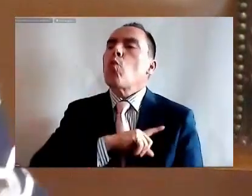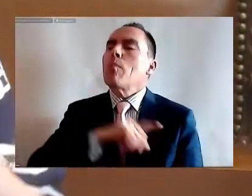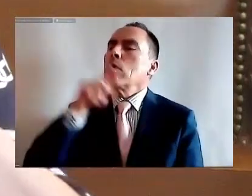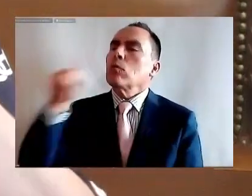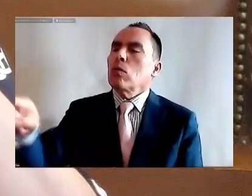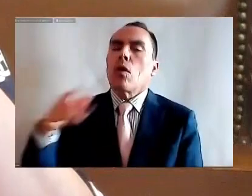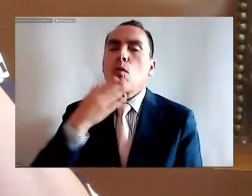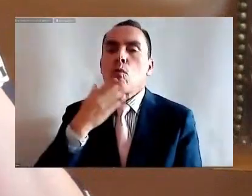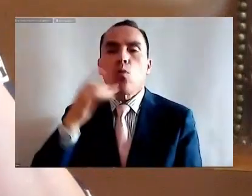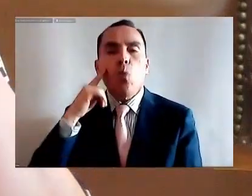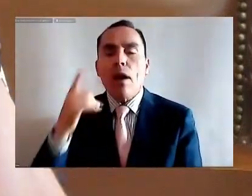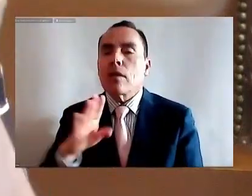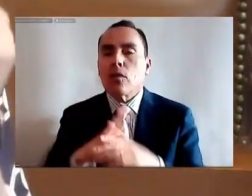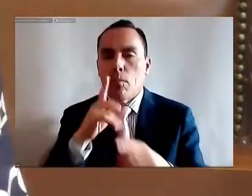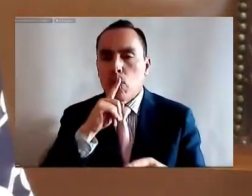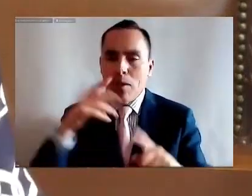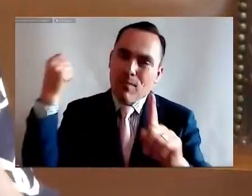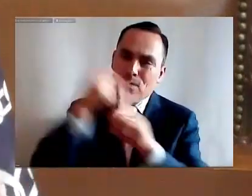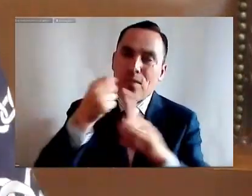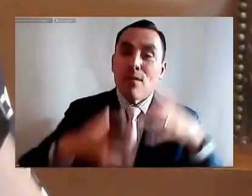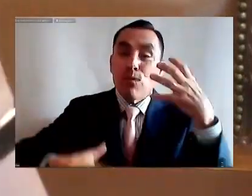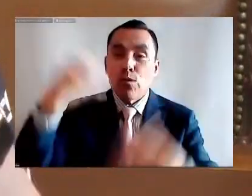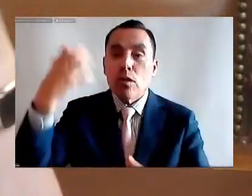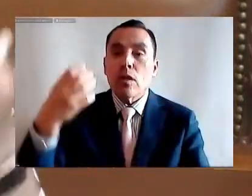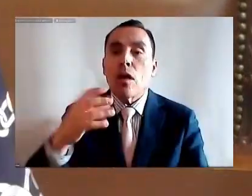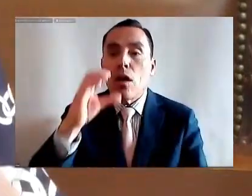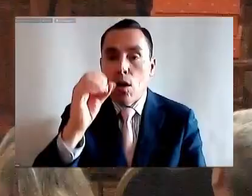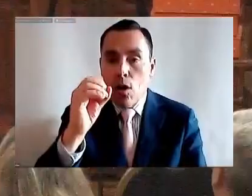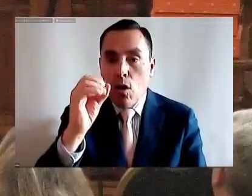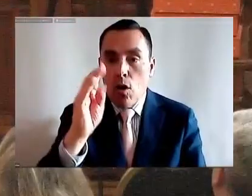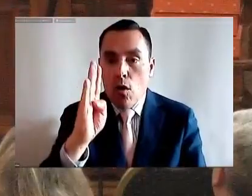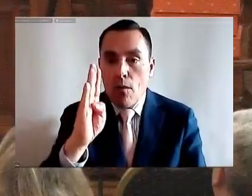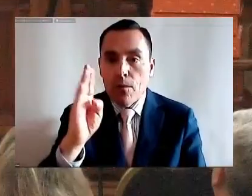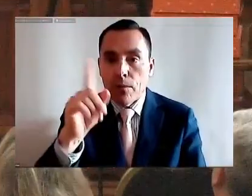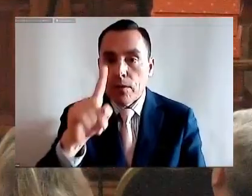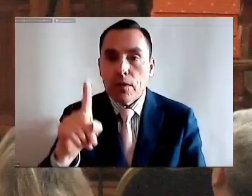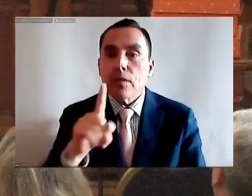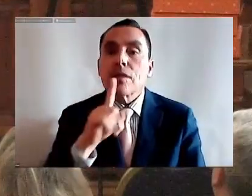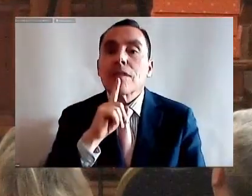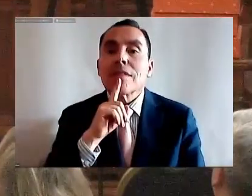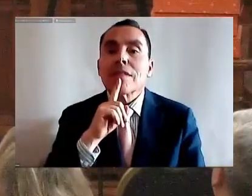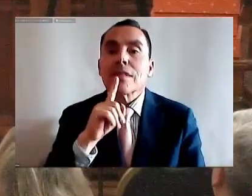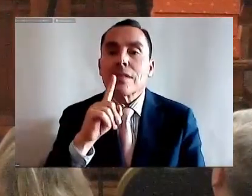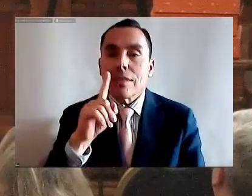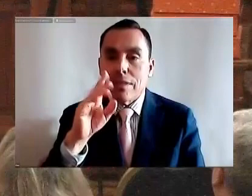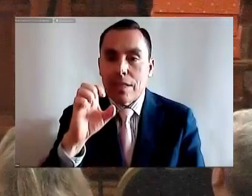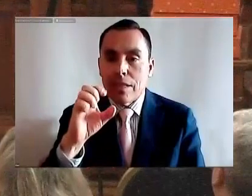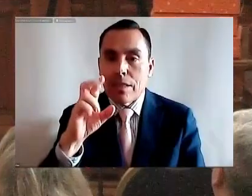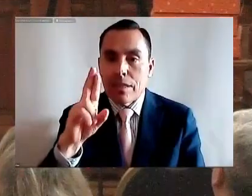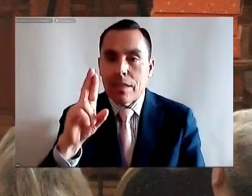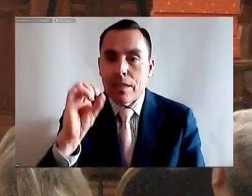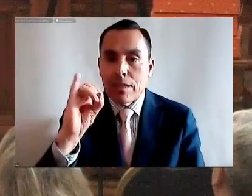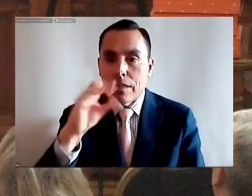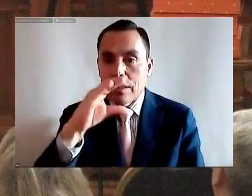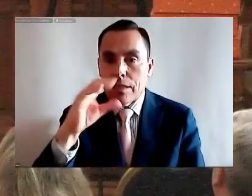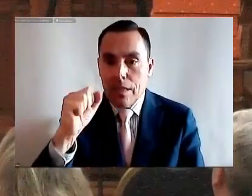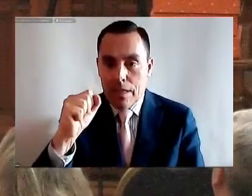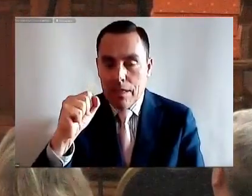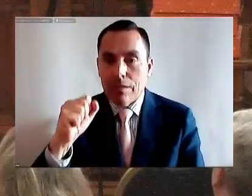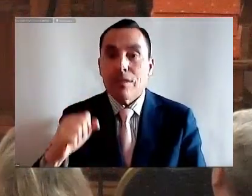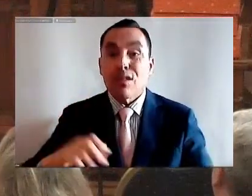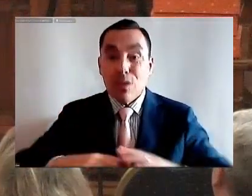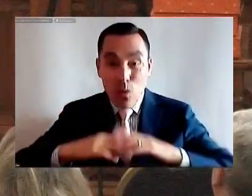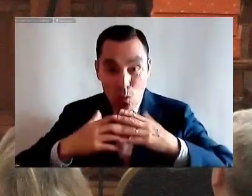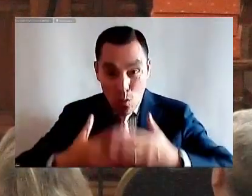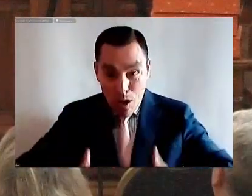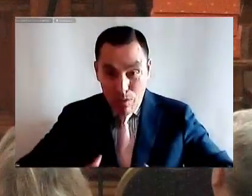obstétrica. Pero uno mira que existen muchos casos en que la descripción de los hechos probados encajan de